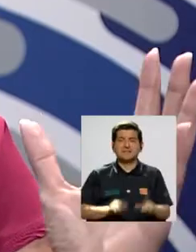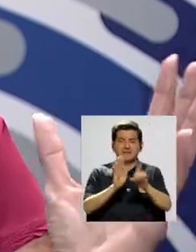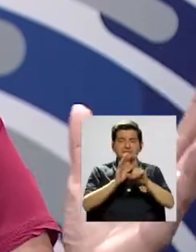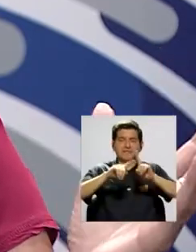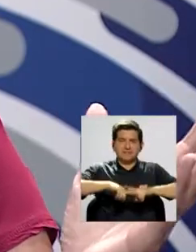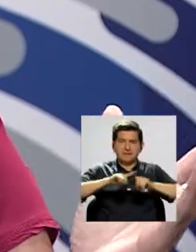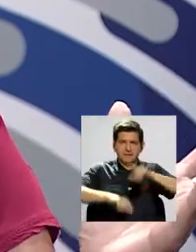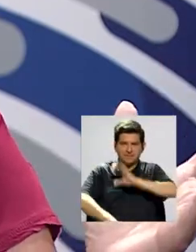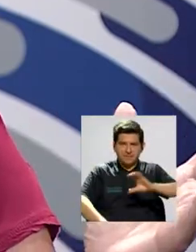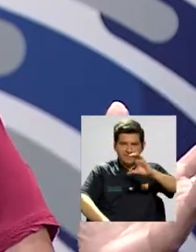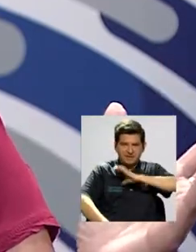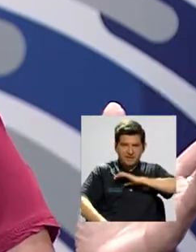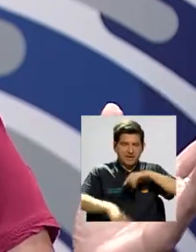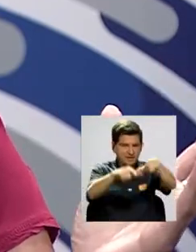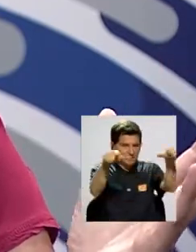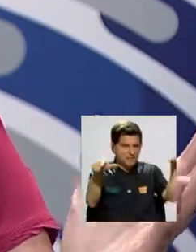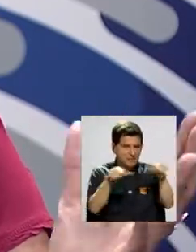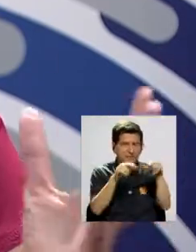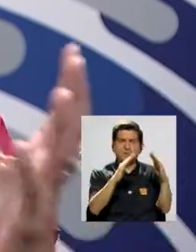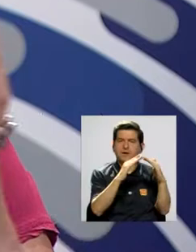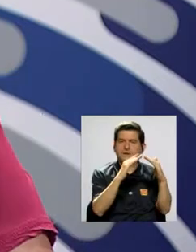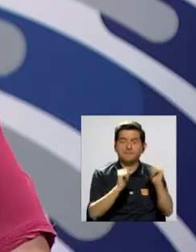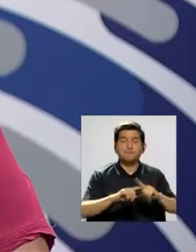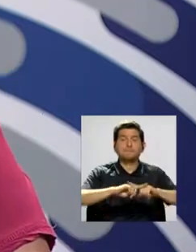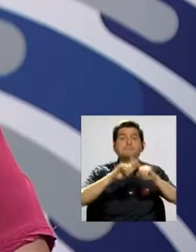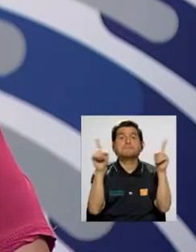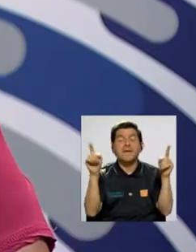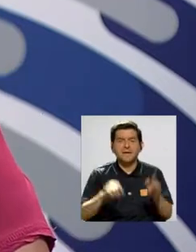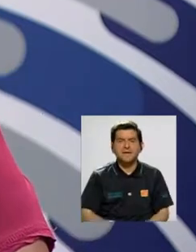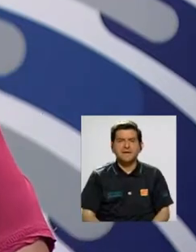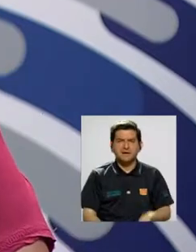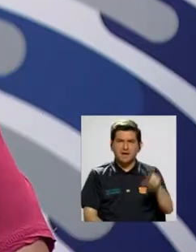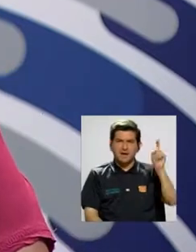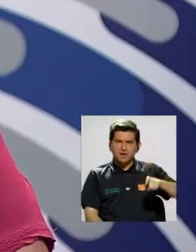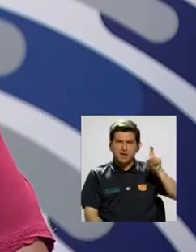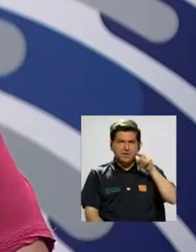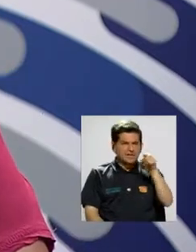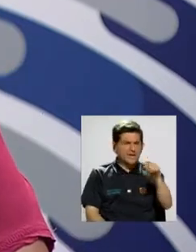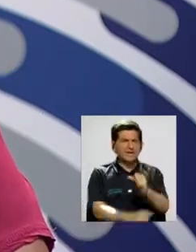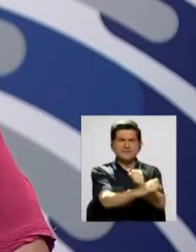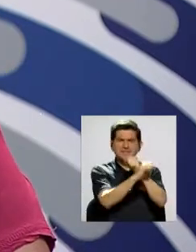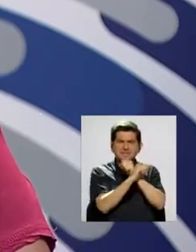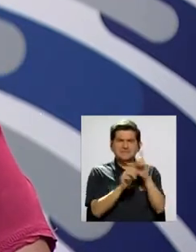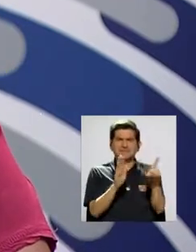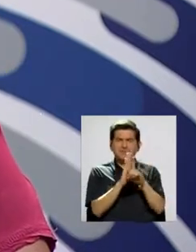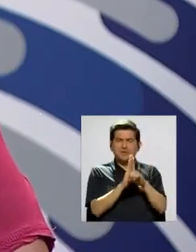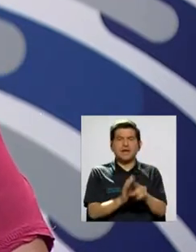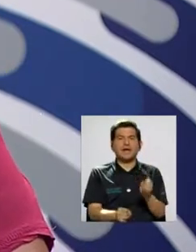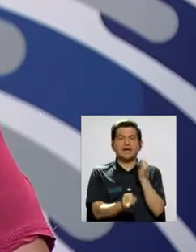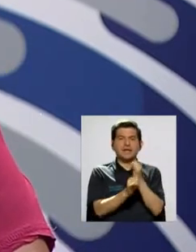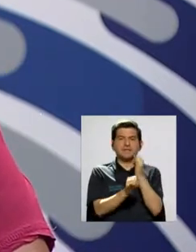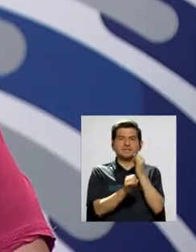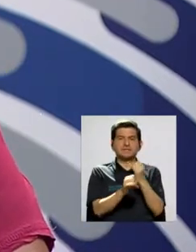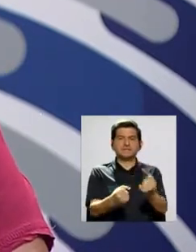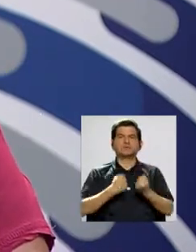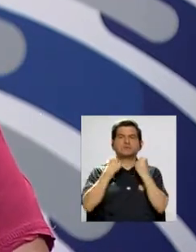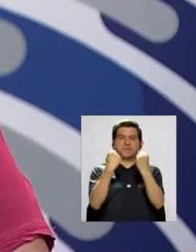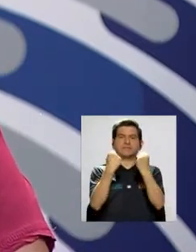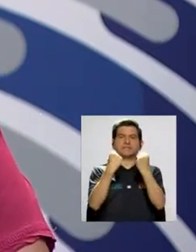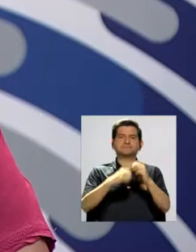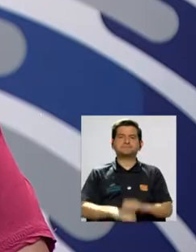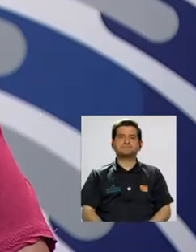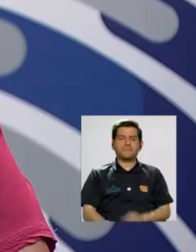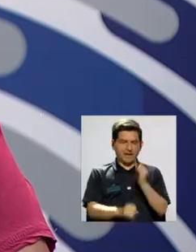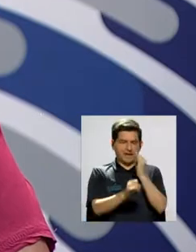de las características de las zonas en las que estamos. Uh-huh. Pero ¿qué necesitamos para tener esa garantía de derechos? Una institucionalidad fuerte,